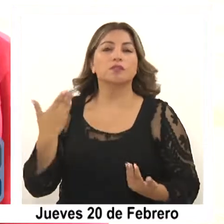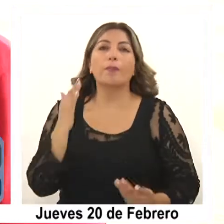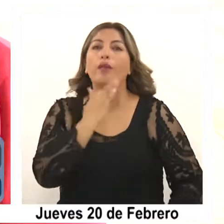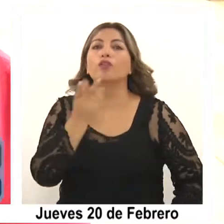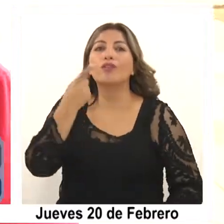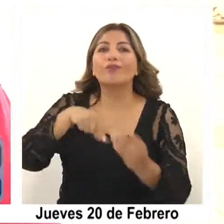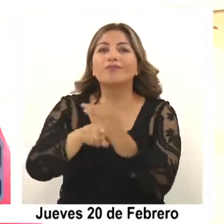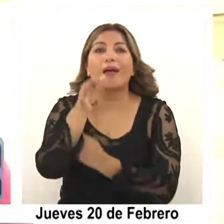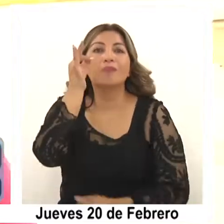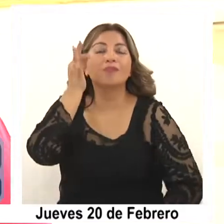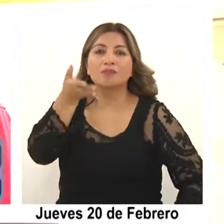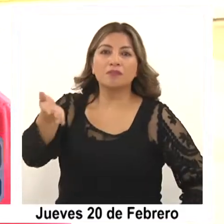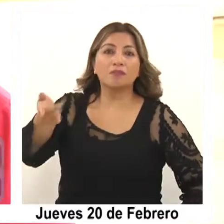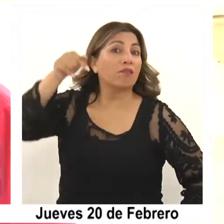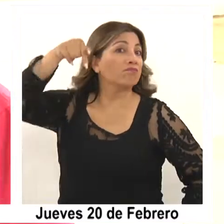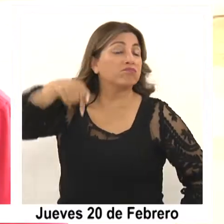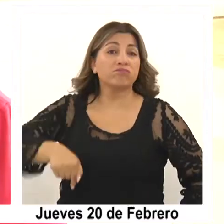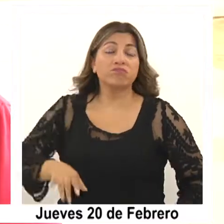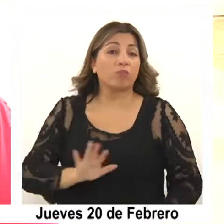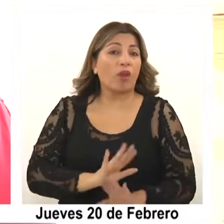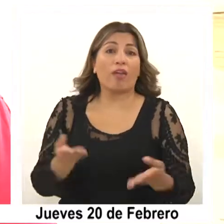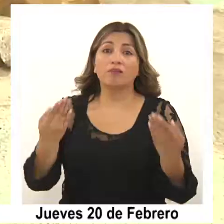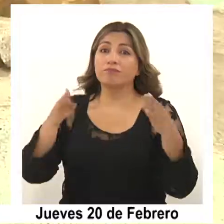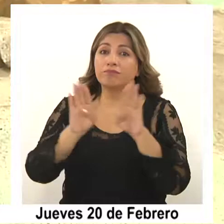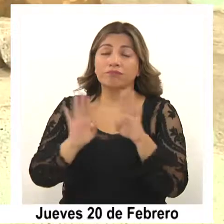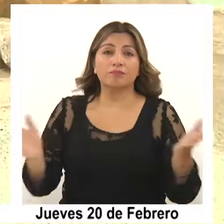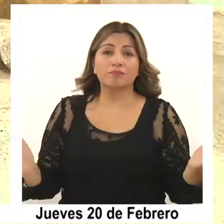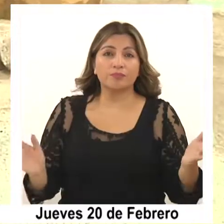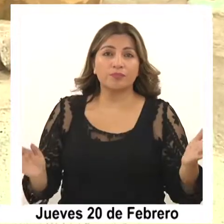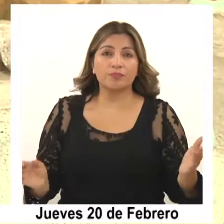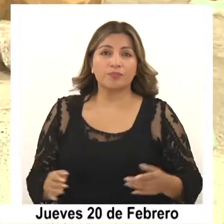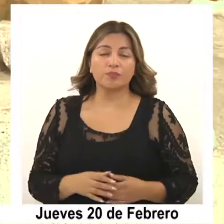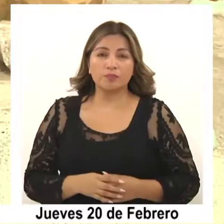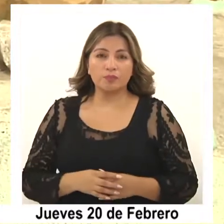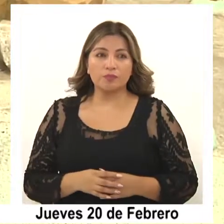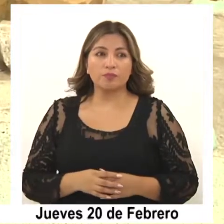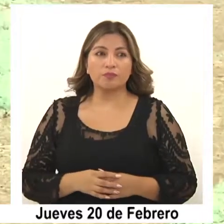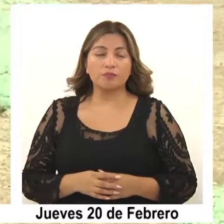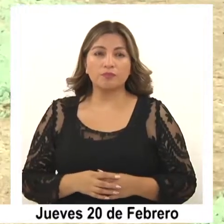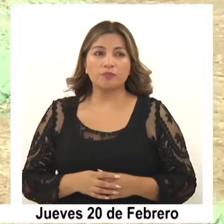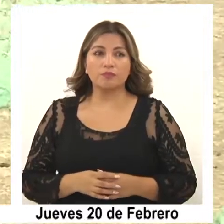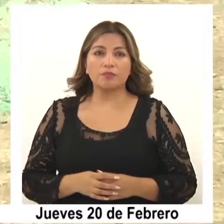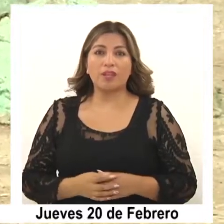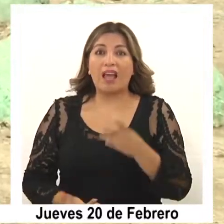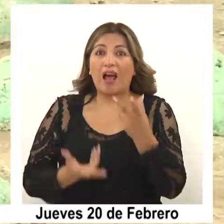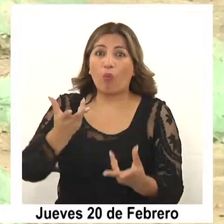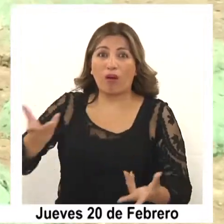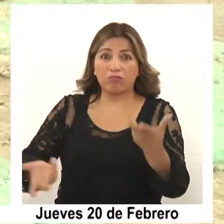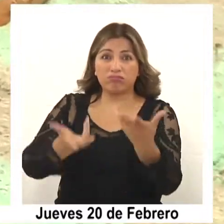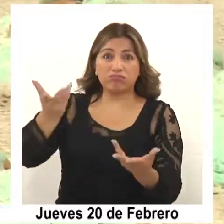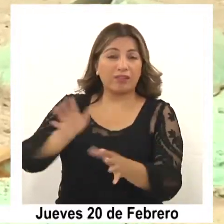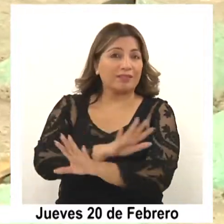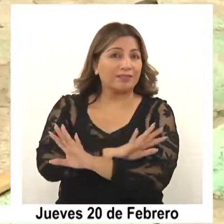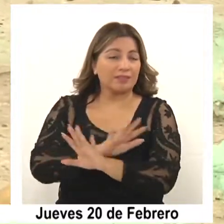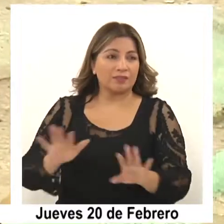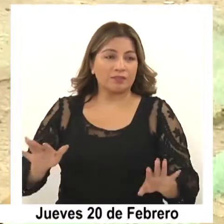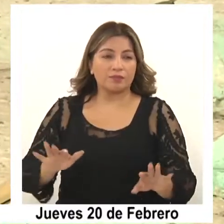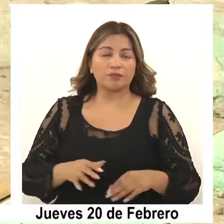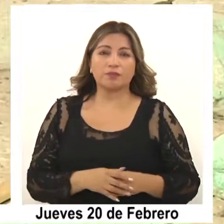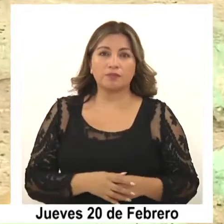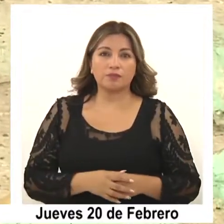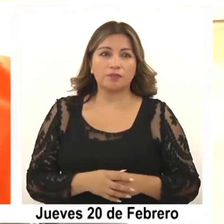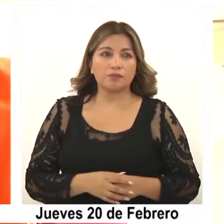para que los niños entraran, ahora ninguno de eso ha funcionado, ni lo ha funcionado la pileta, todas esas cosas.